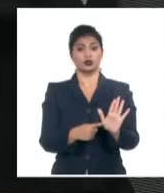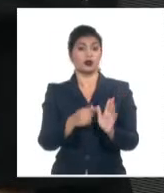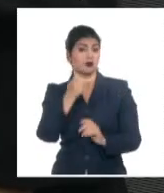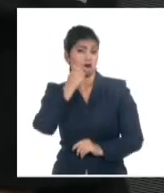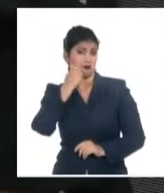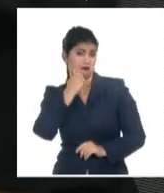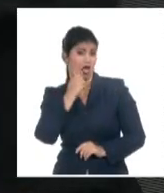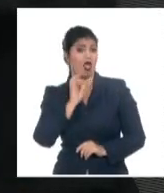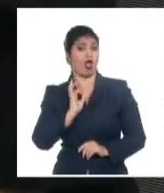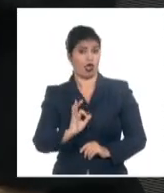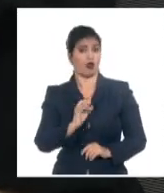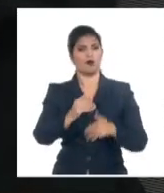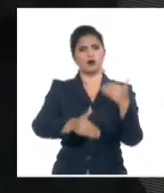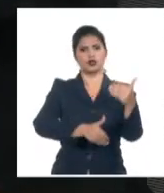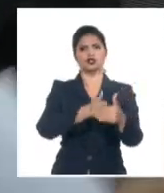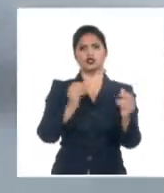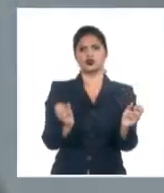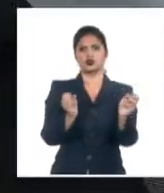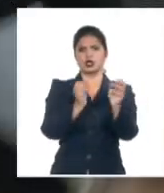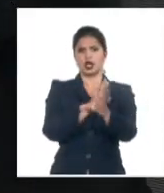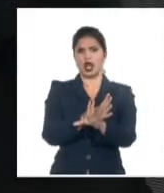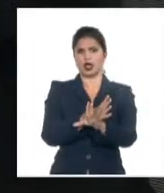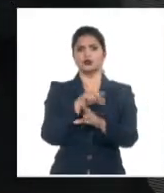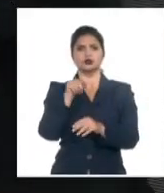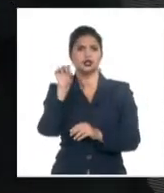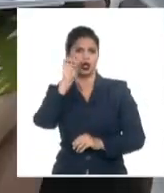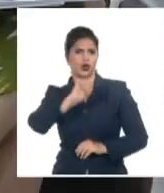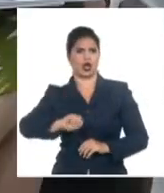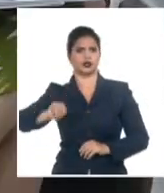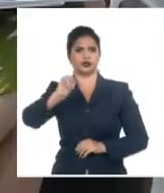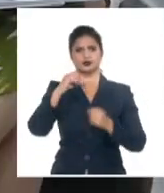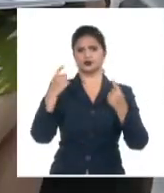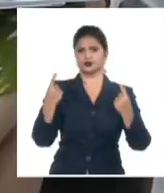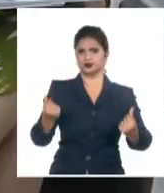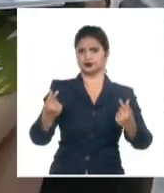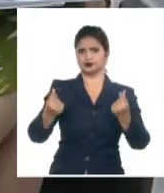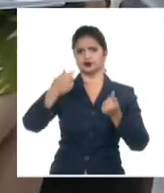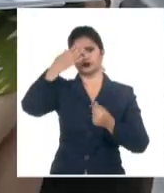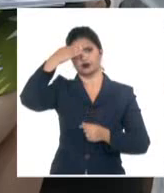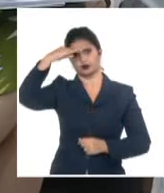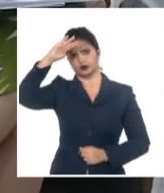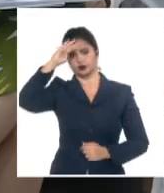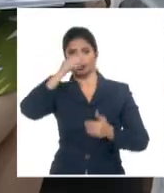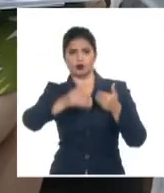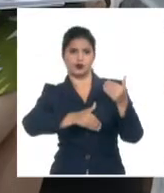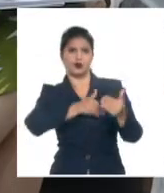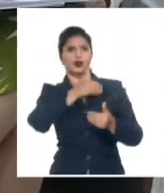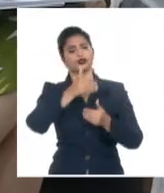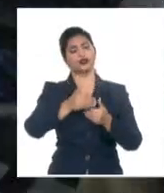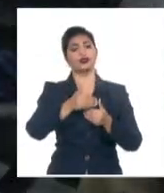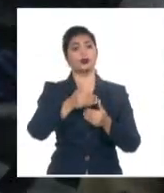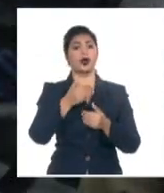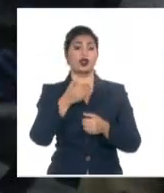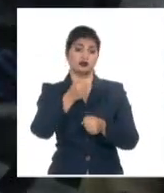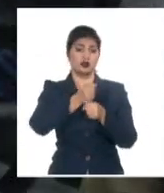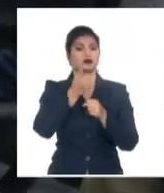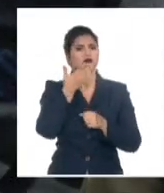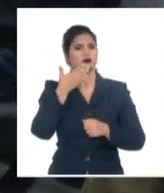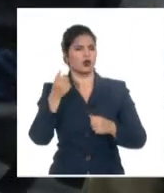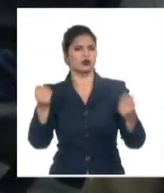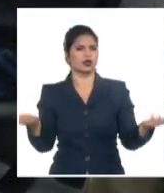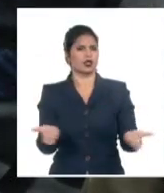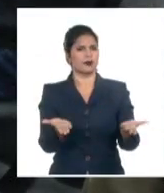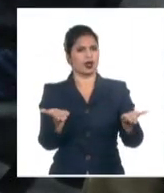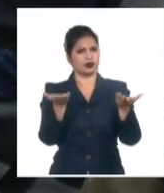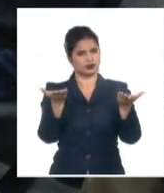la transparencia de la Contraloría General de la República en procesos propios de las auditorías y a